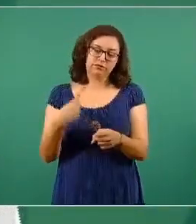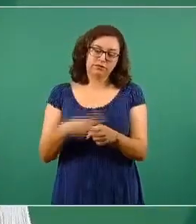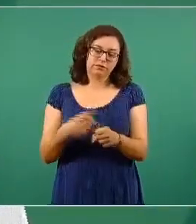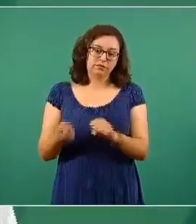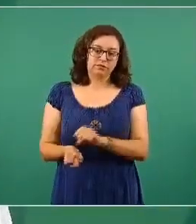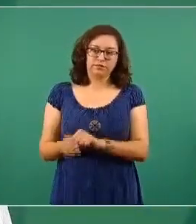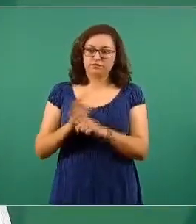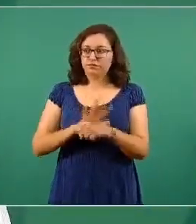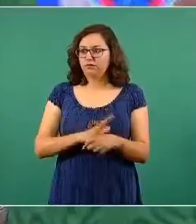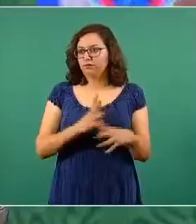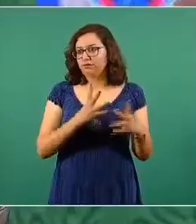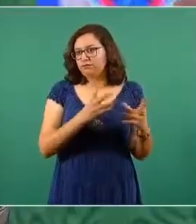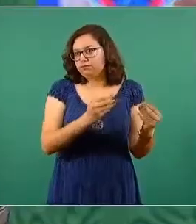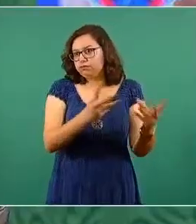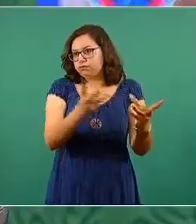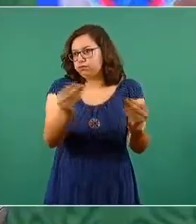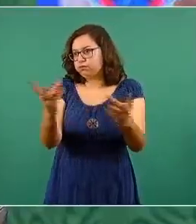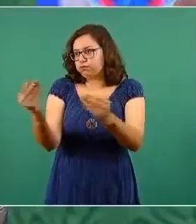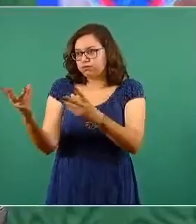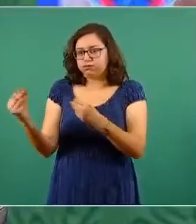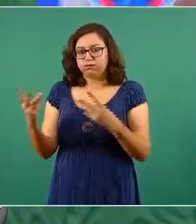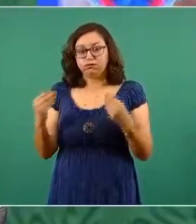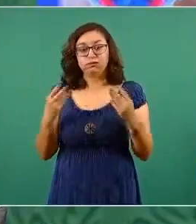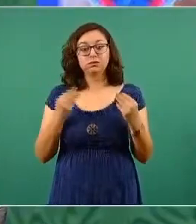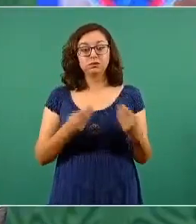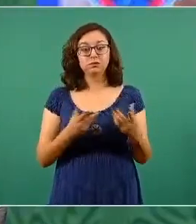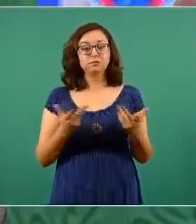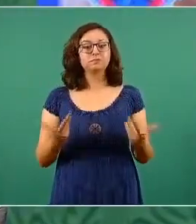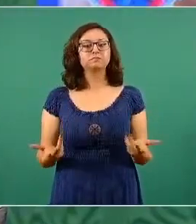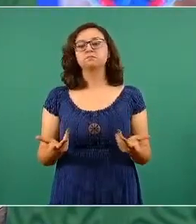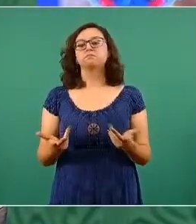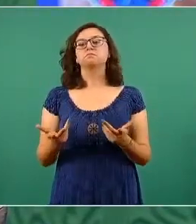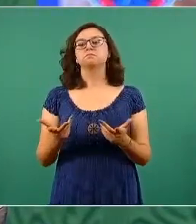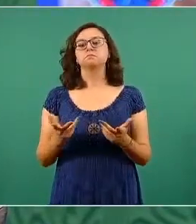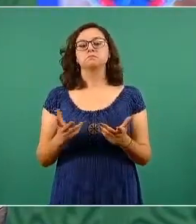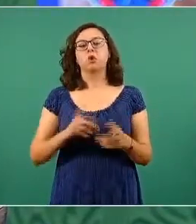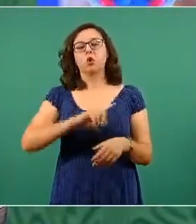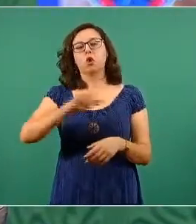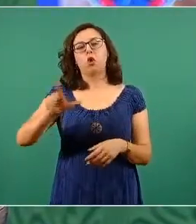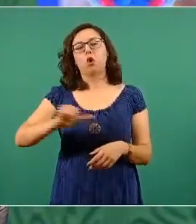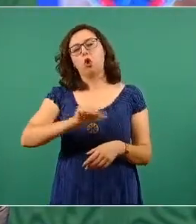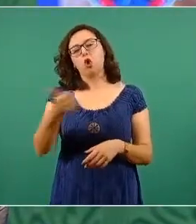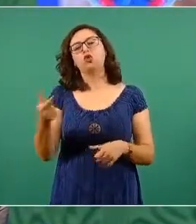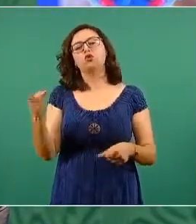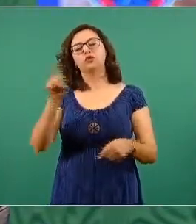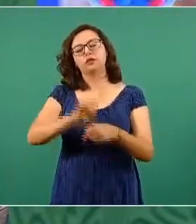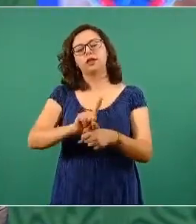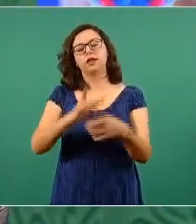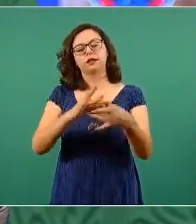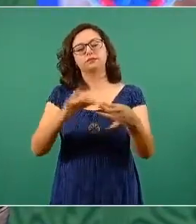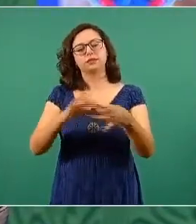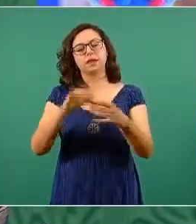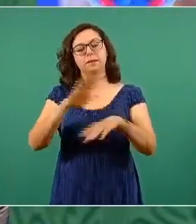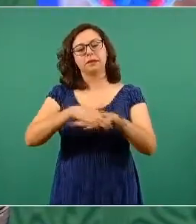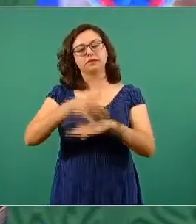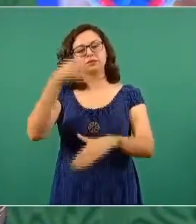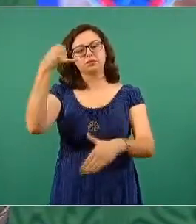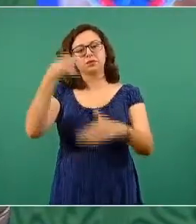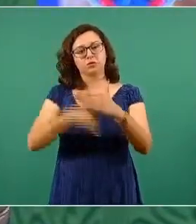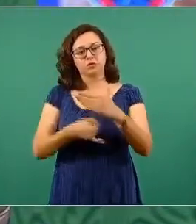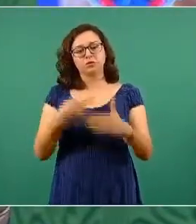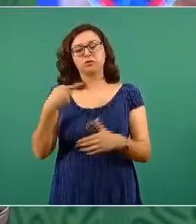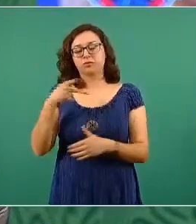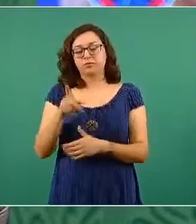por toda una serie de elementos que a lo mejor en su momento podríamos tomar un poco más de tiempo de explicar, pero son elementos que tienen que ver con los